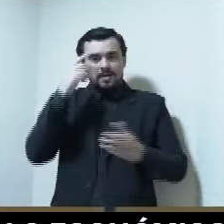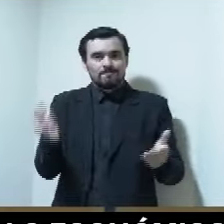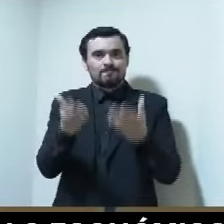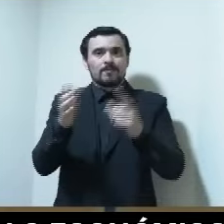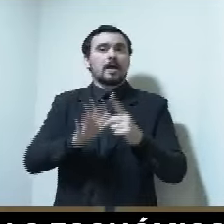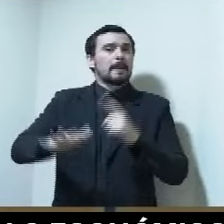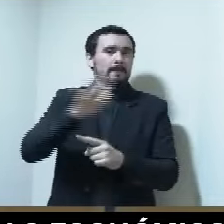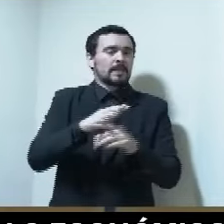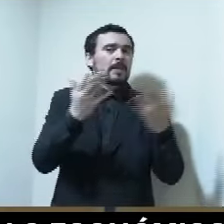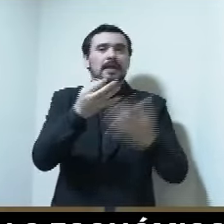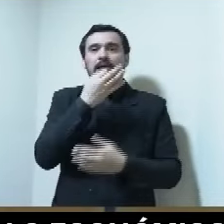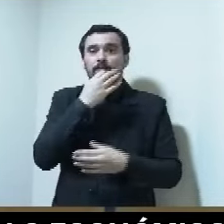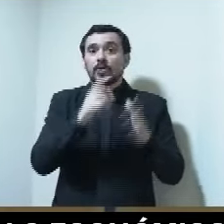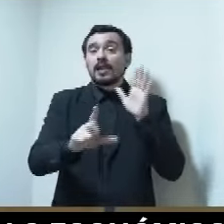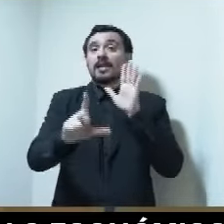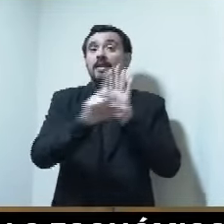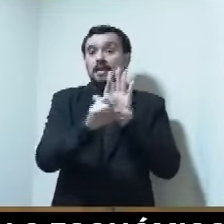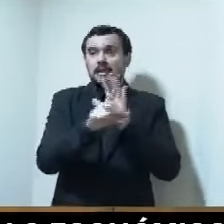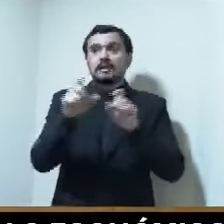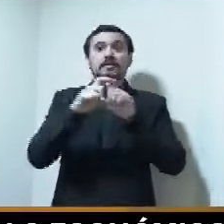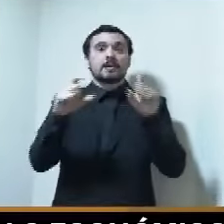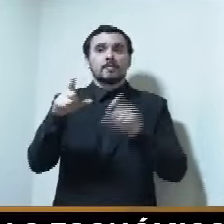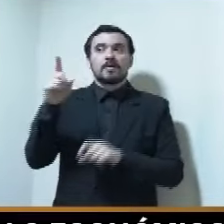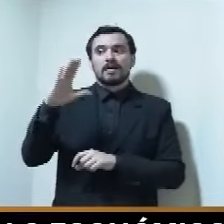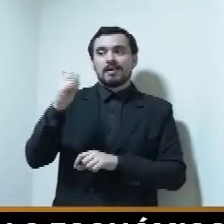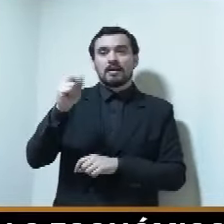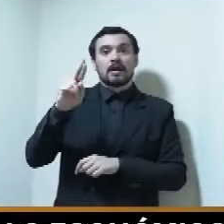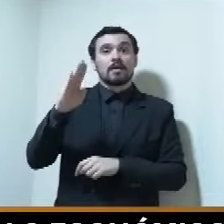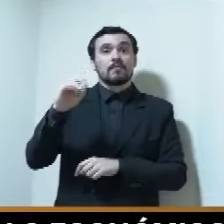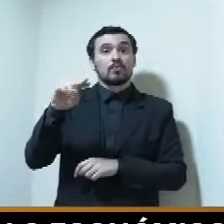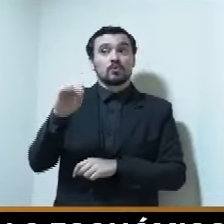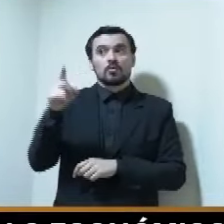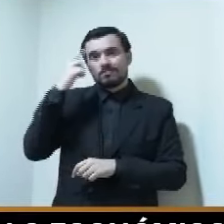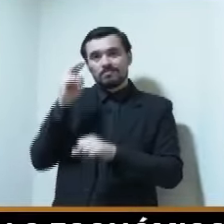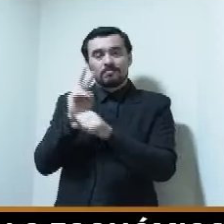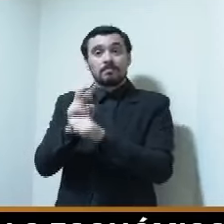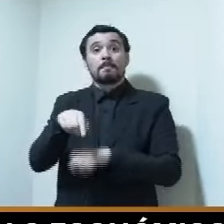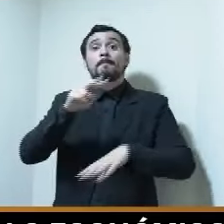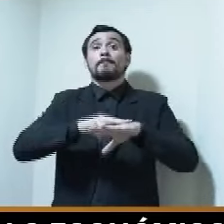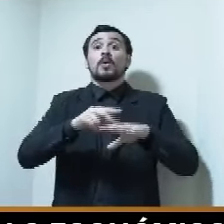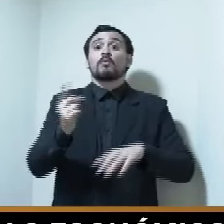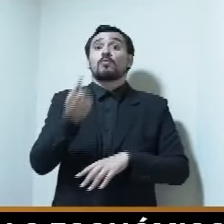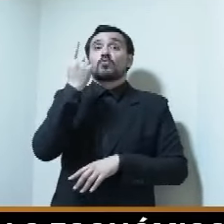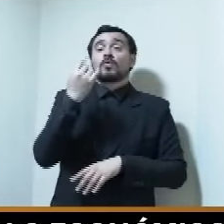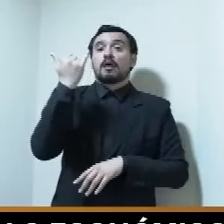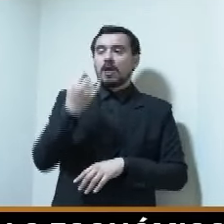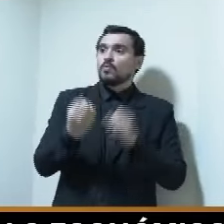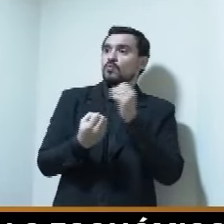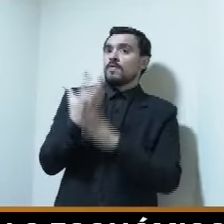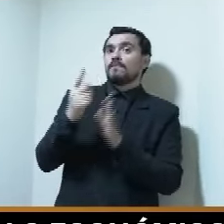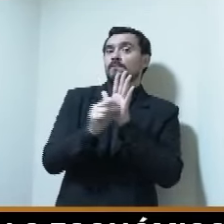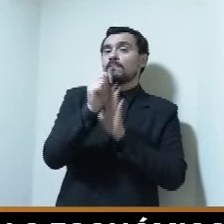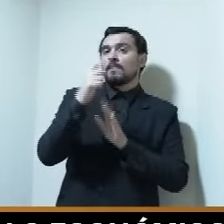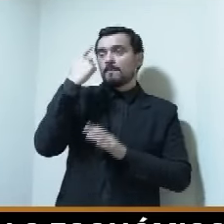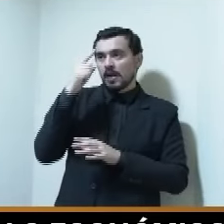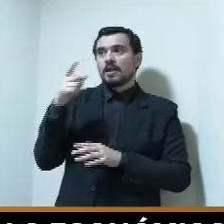Por ejemplo, la Ley de Créditos de Carbono convirtió a Paraguay en el primer país de la región en contar con un instrumento innovador para la